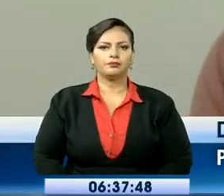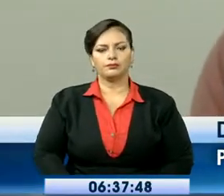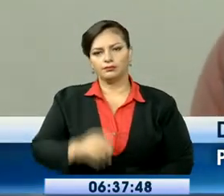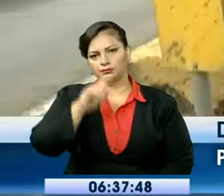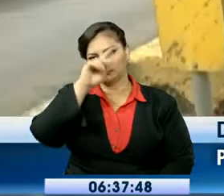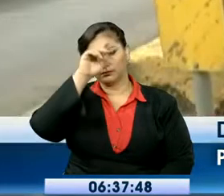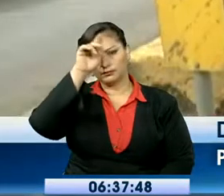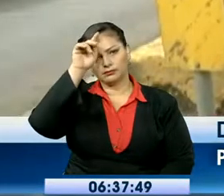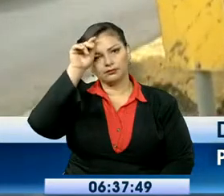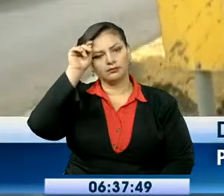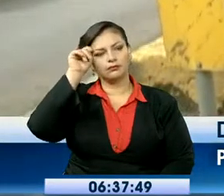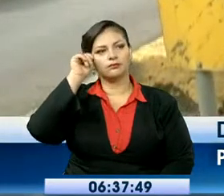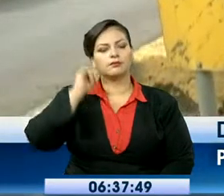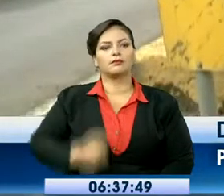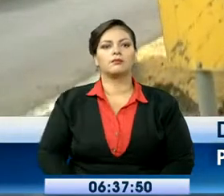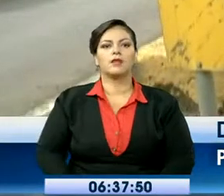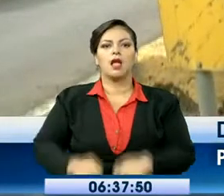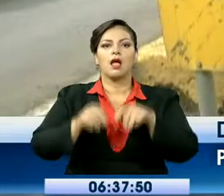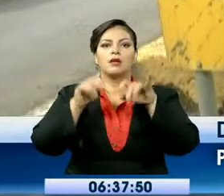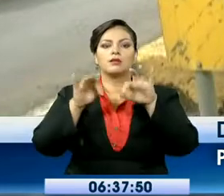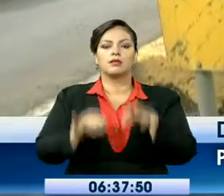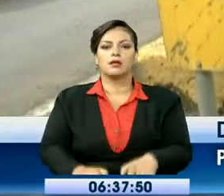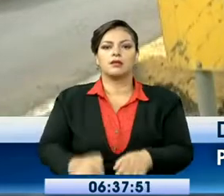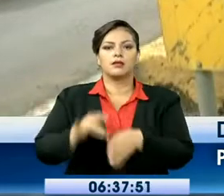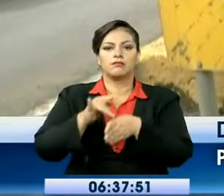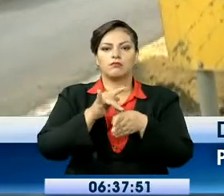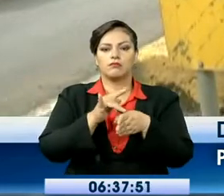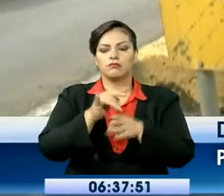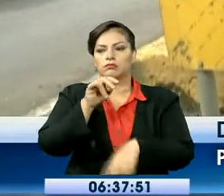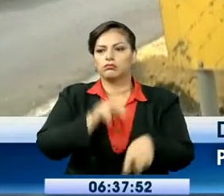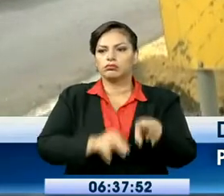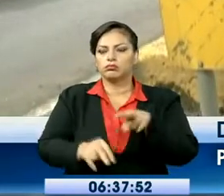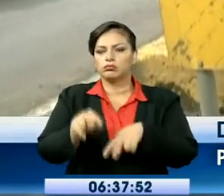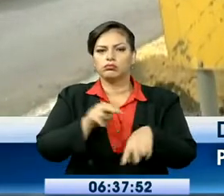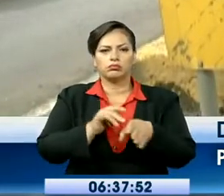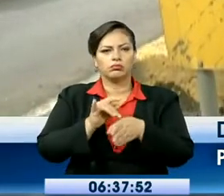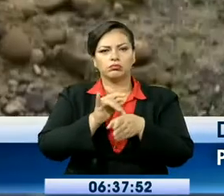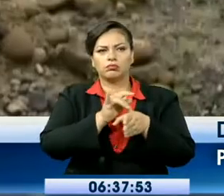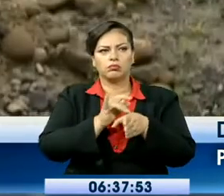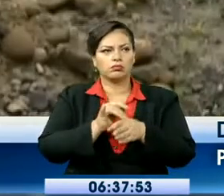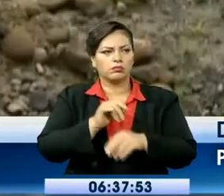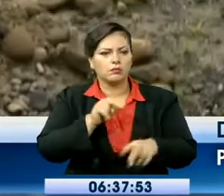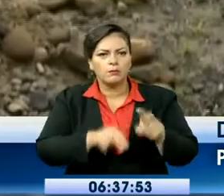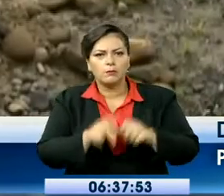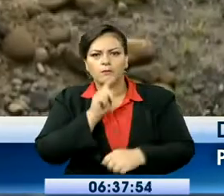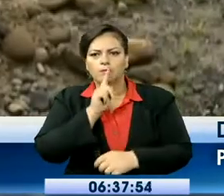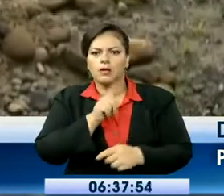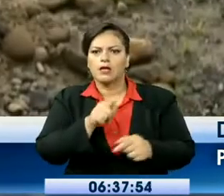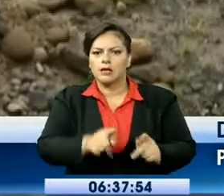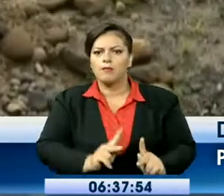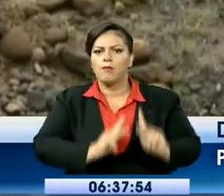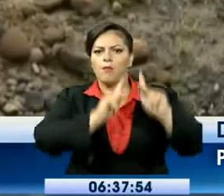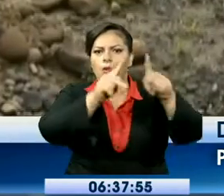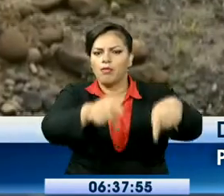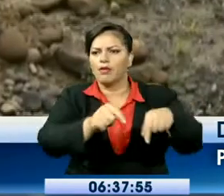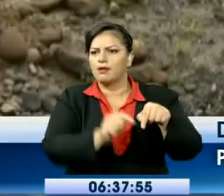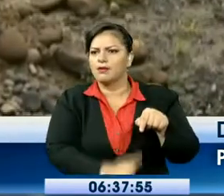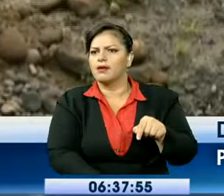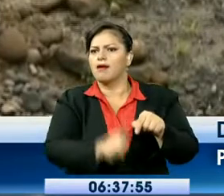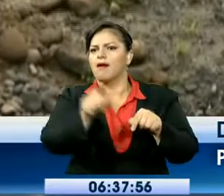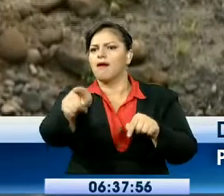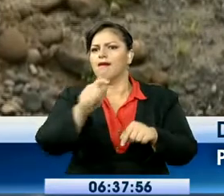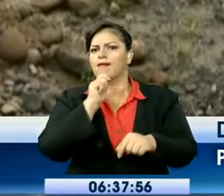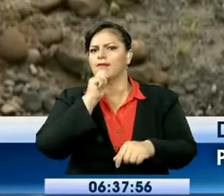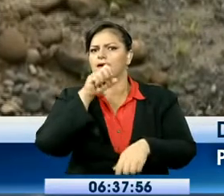sido afectada. Gestión de Riesgos realizó un estudio preliminar del estado de estos dos puentes y emitió un informe que fue entregado a la